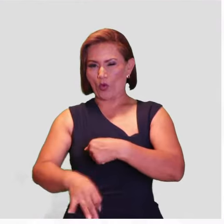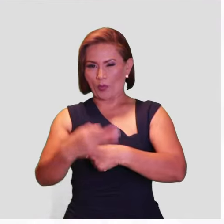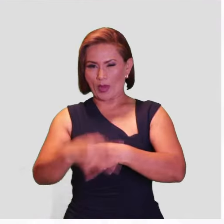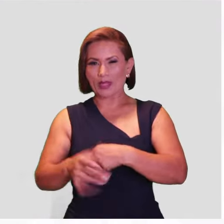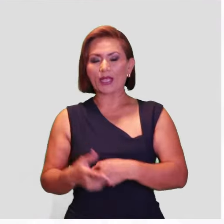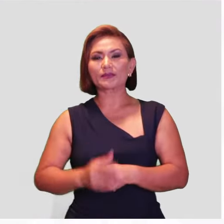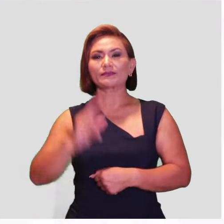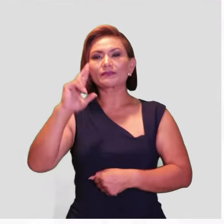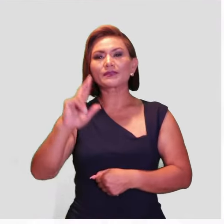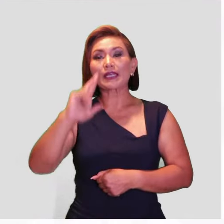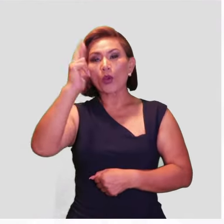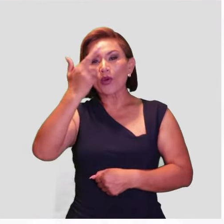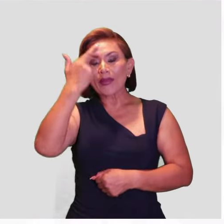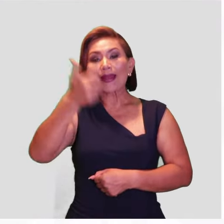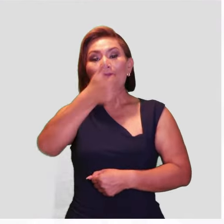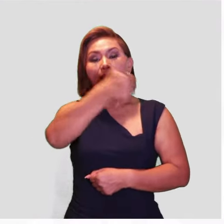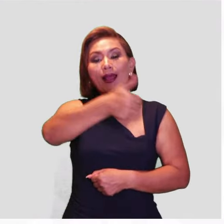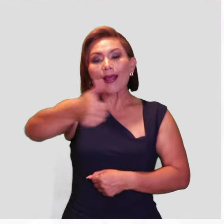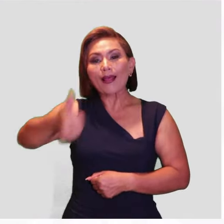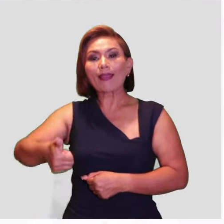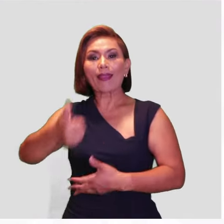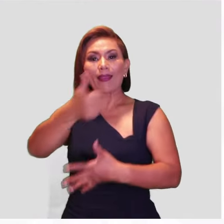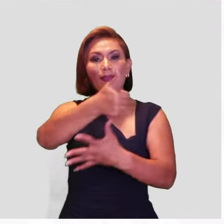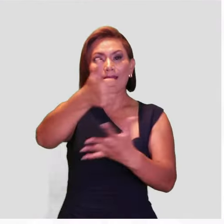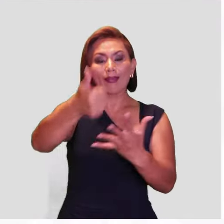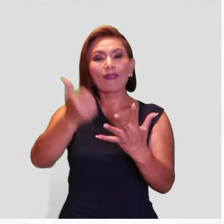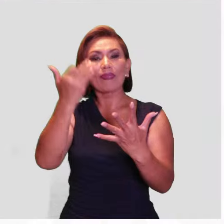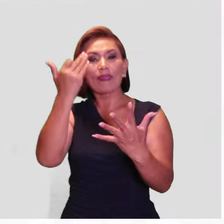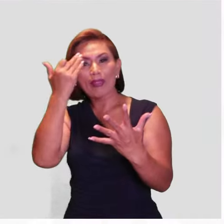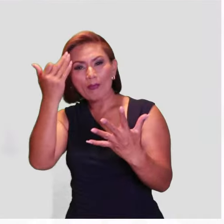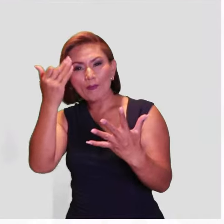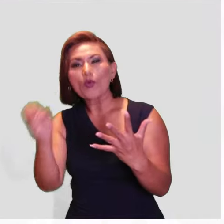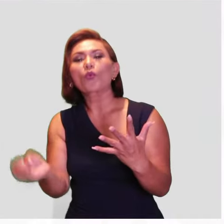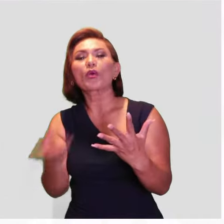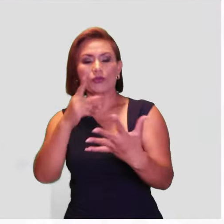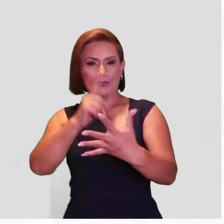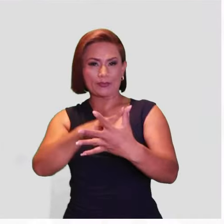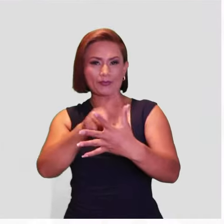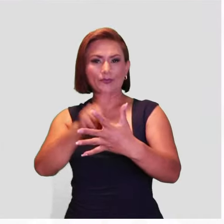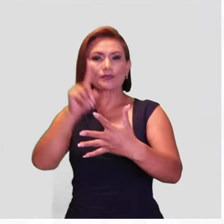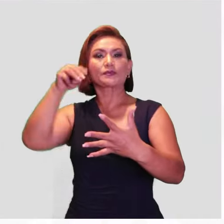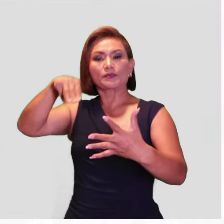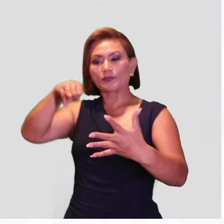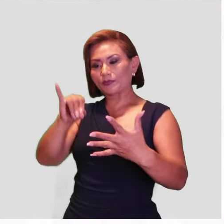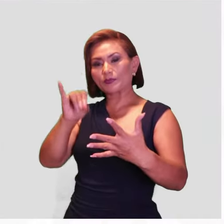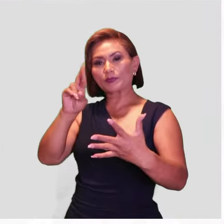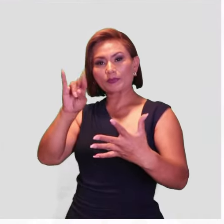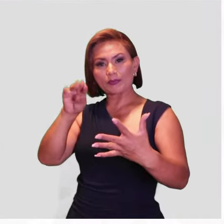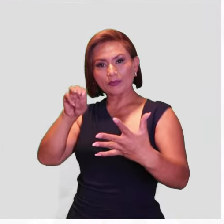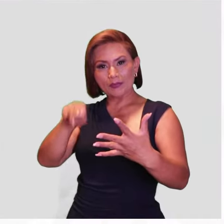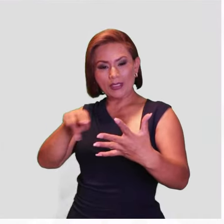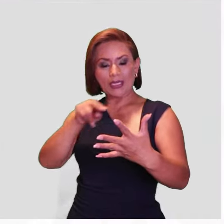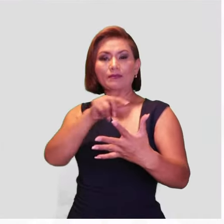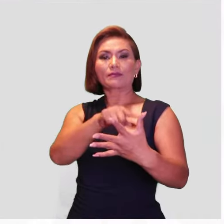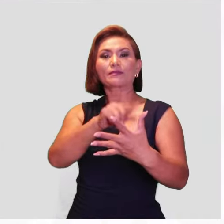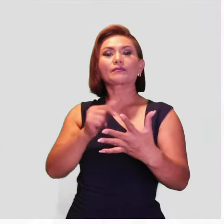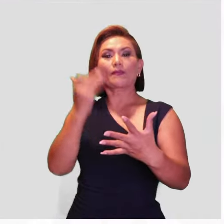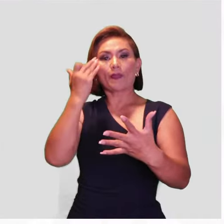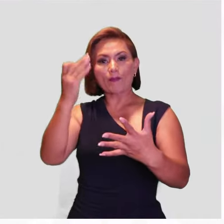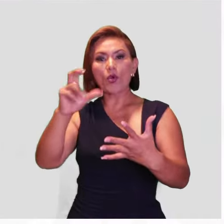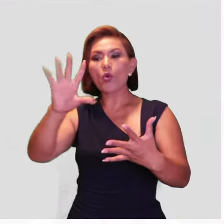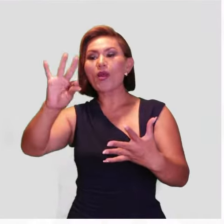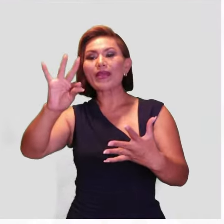cómo van los tiempos dentro de esta bolsa de 3 minutos. La candidata Miriam Gómez Anaya cuenta con